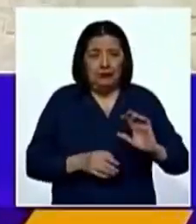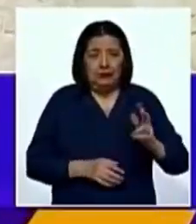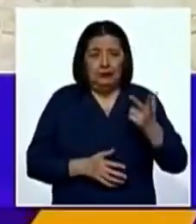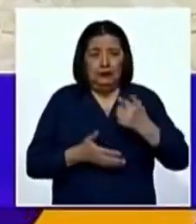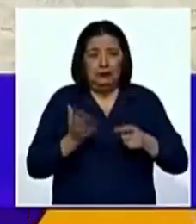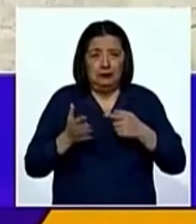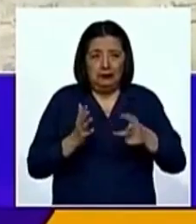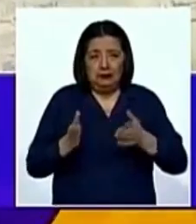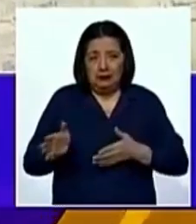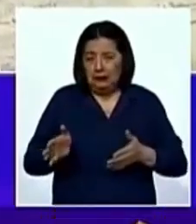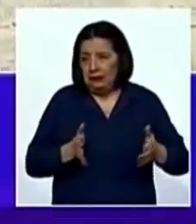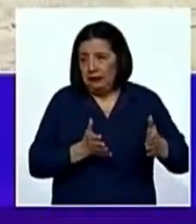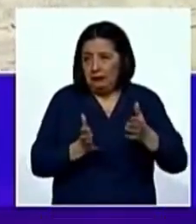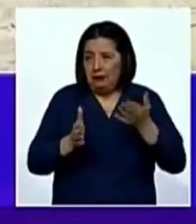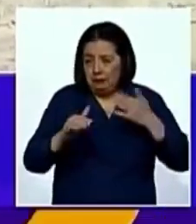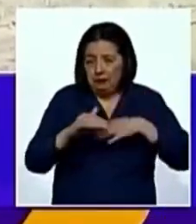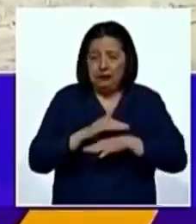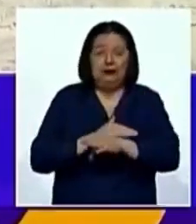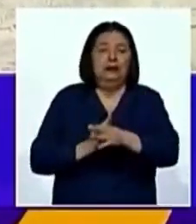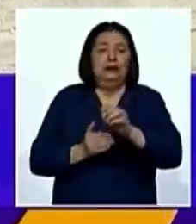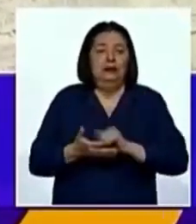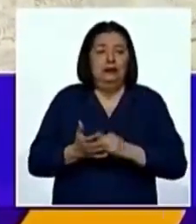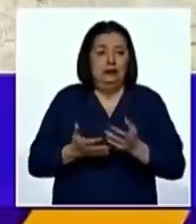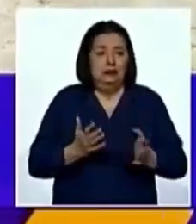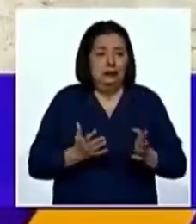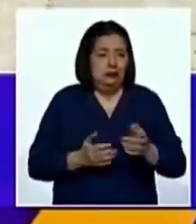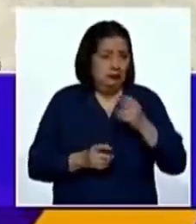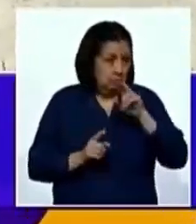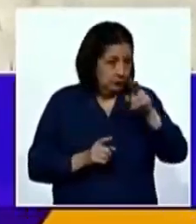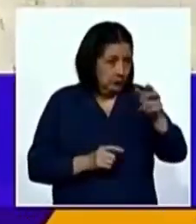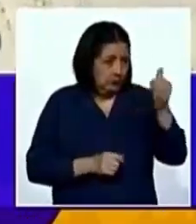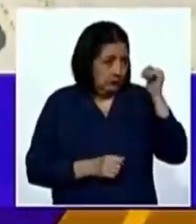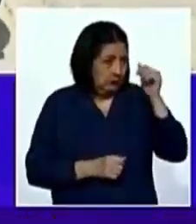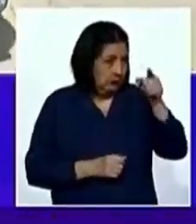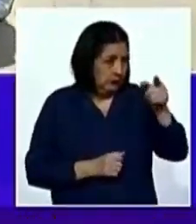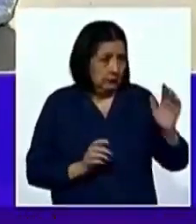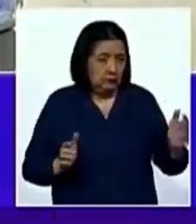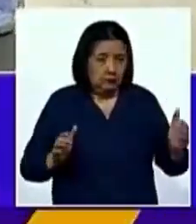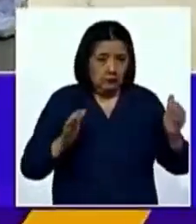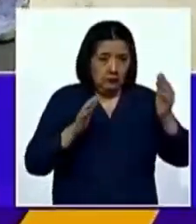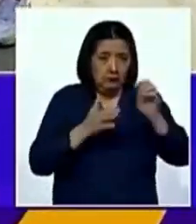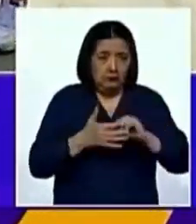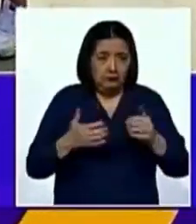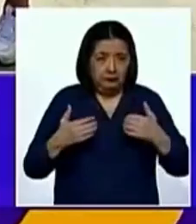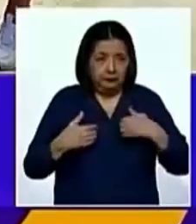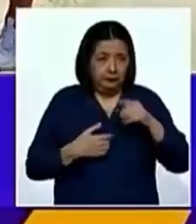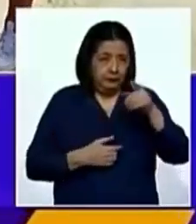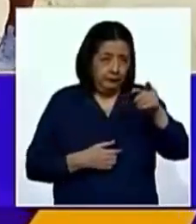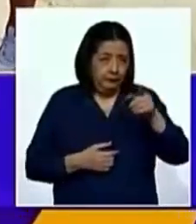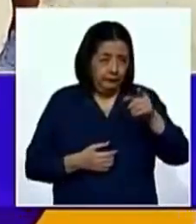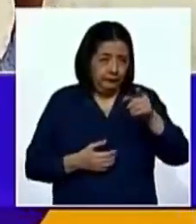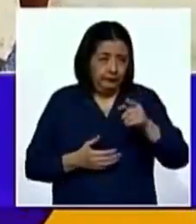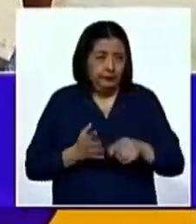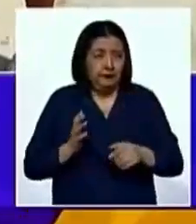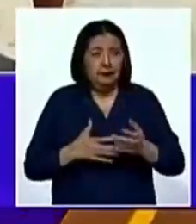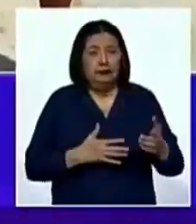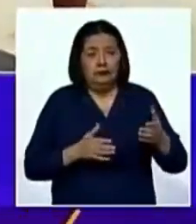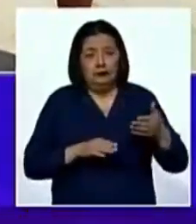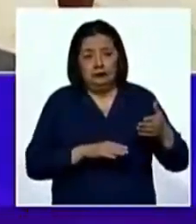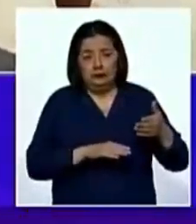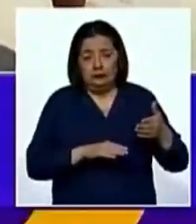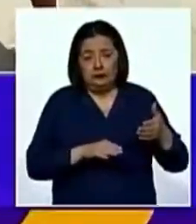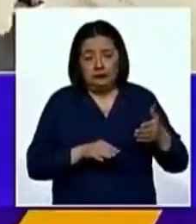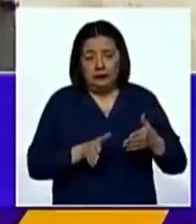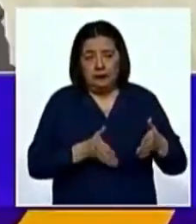que se conecta esta vía de acceso, en la parte de atrás, como ustedes observan, los cerros, ven una raya, ahí pasa el Campañán, caminos del Inca. Y